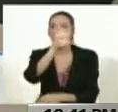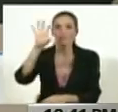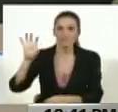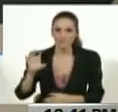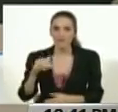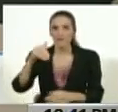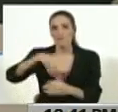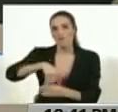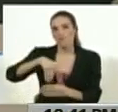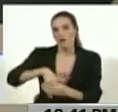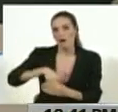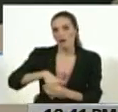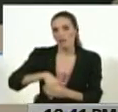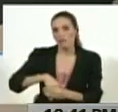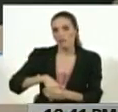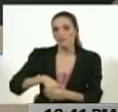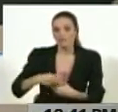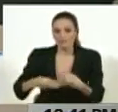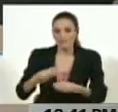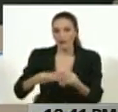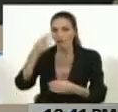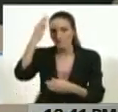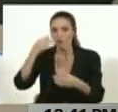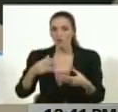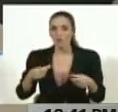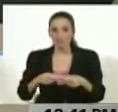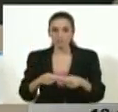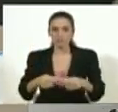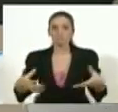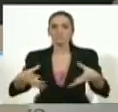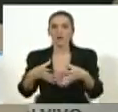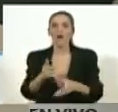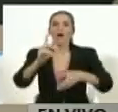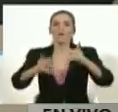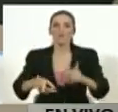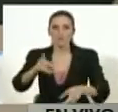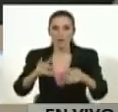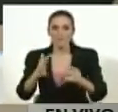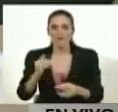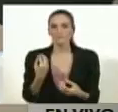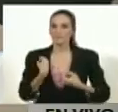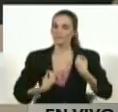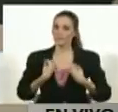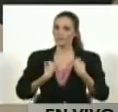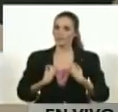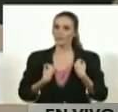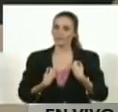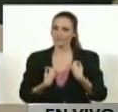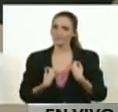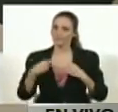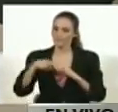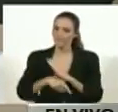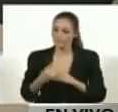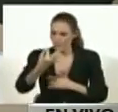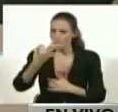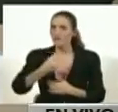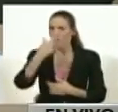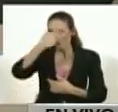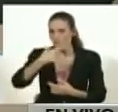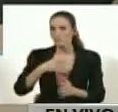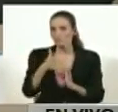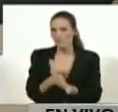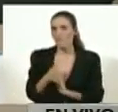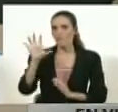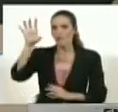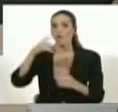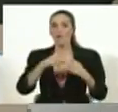que votaron porque se diera el consejo permanente Porque algunos tenían una preocupación genuina honesta sobre nuestro país